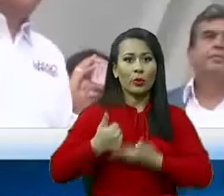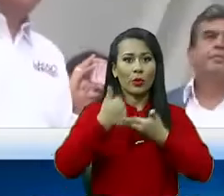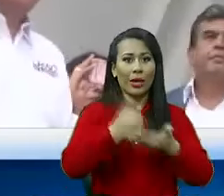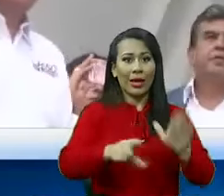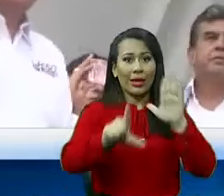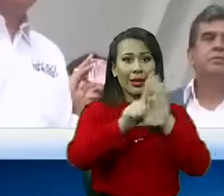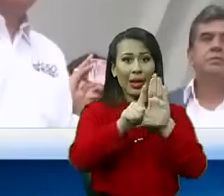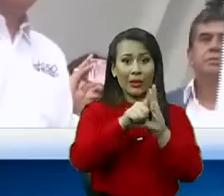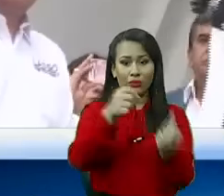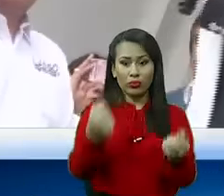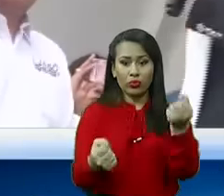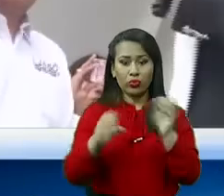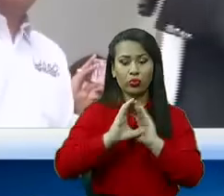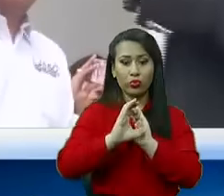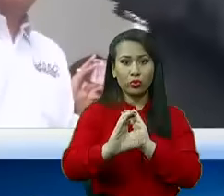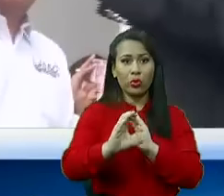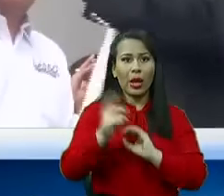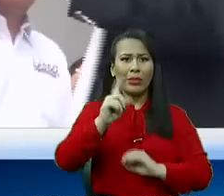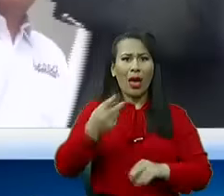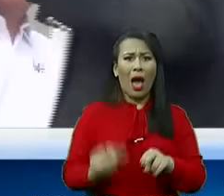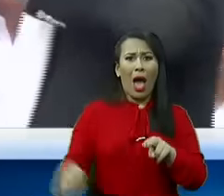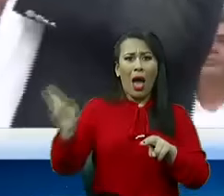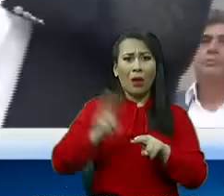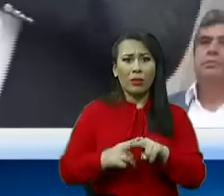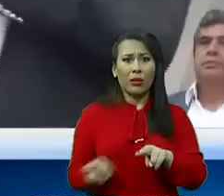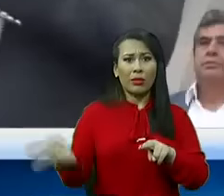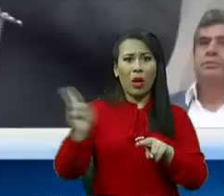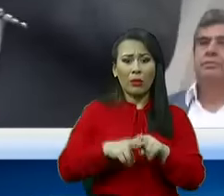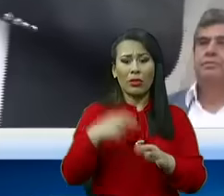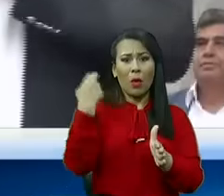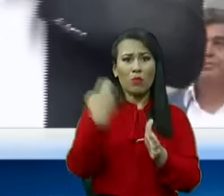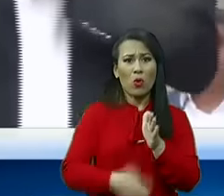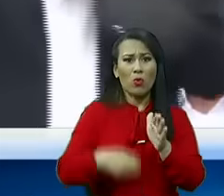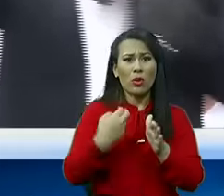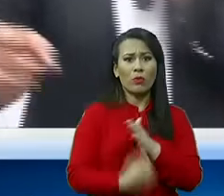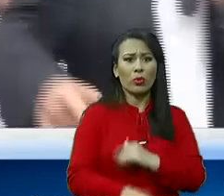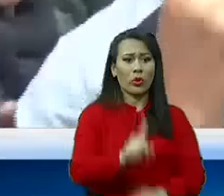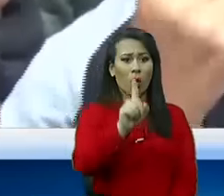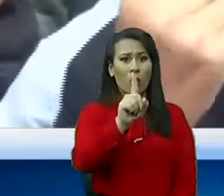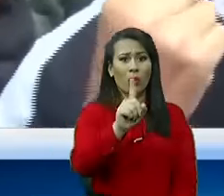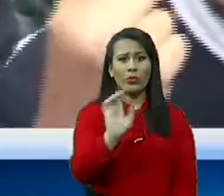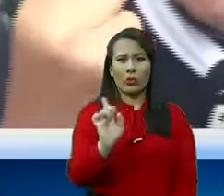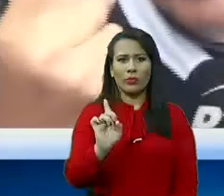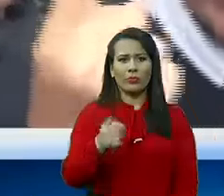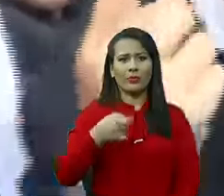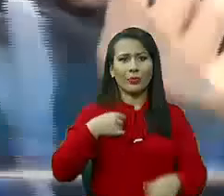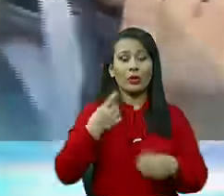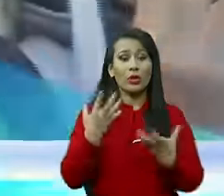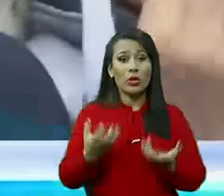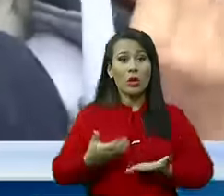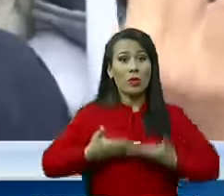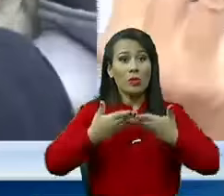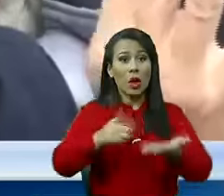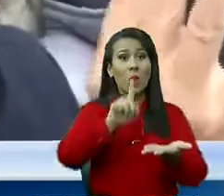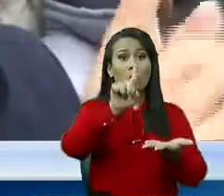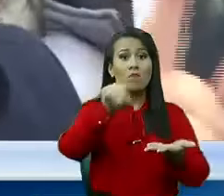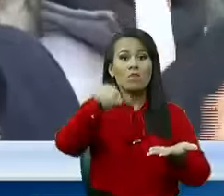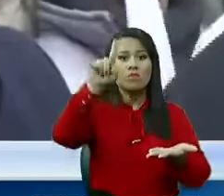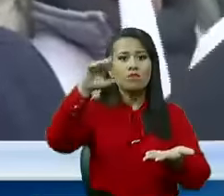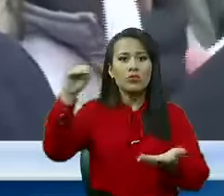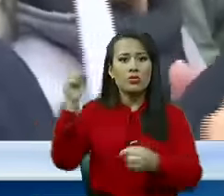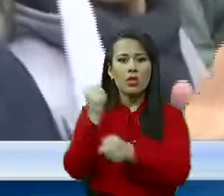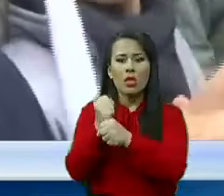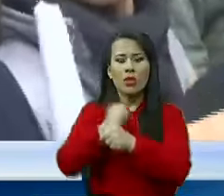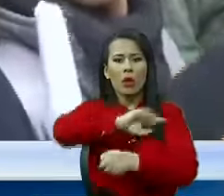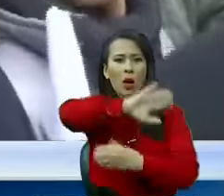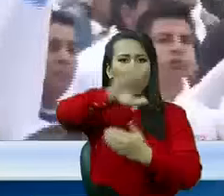para que no haya el triple de multa a una sola infracción un millón de empleos en 4 años de gobierno